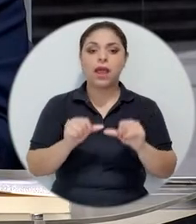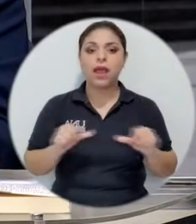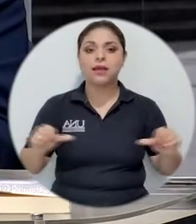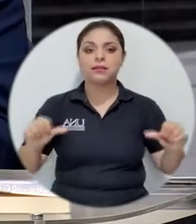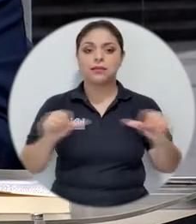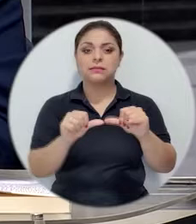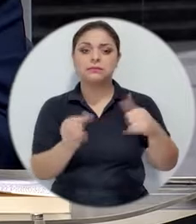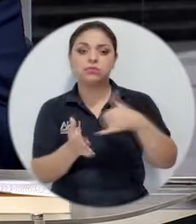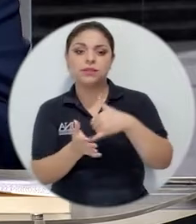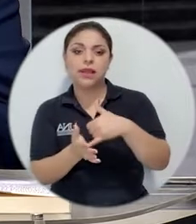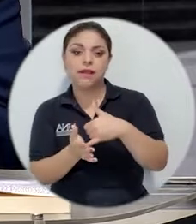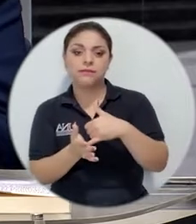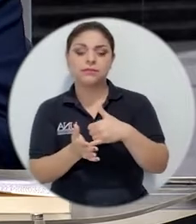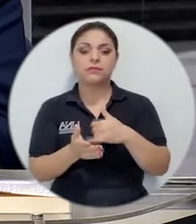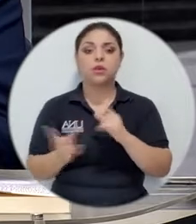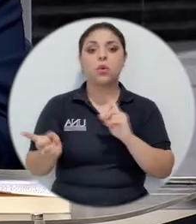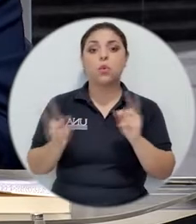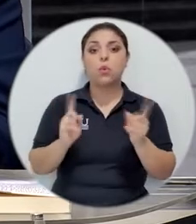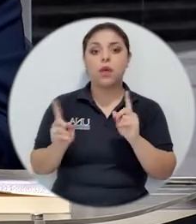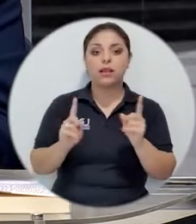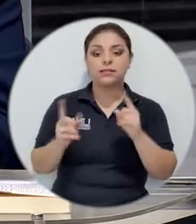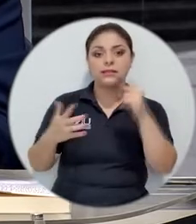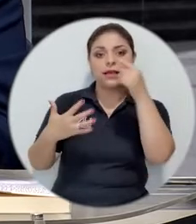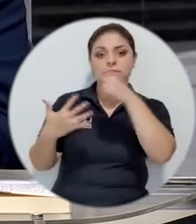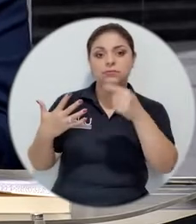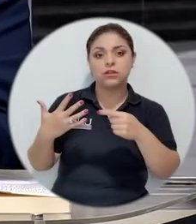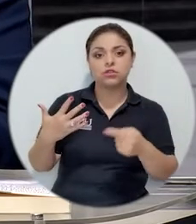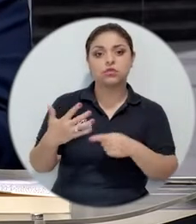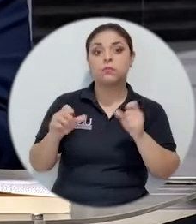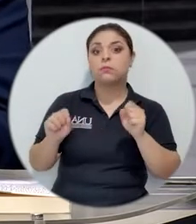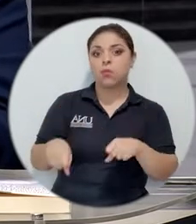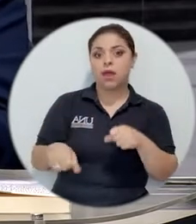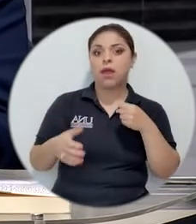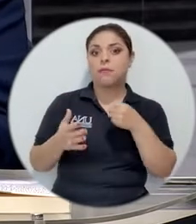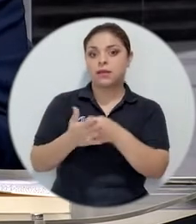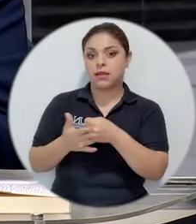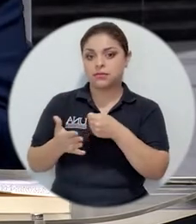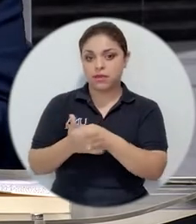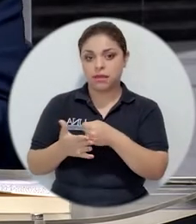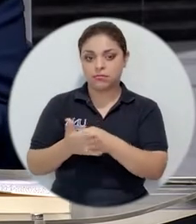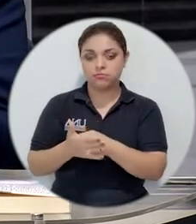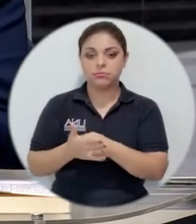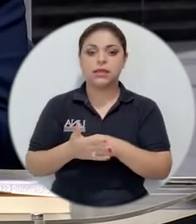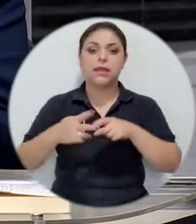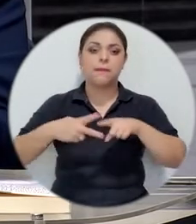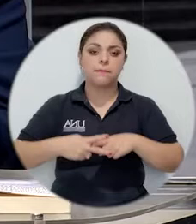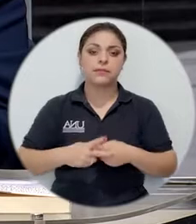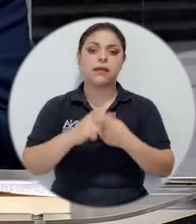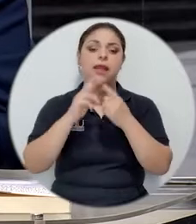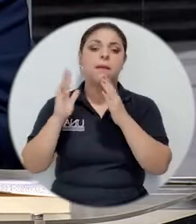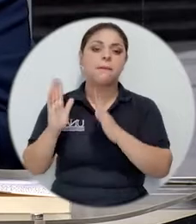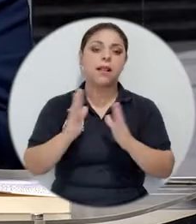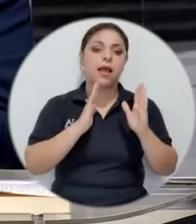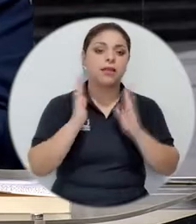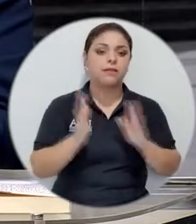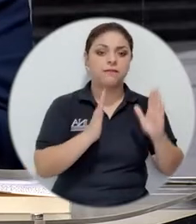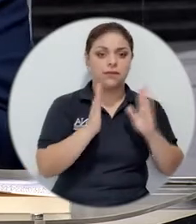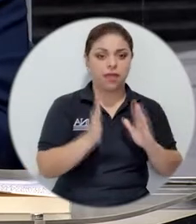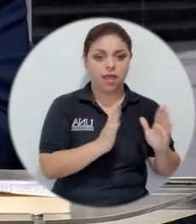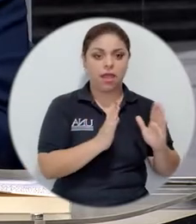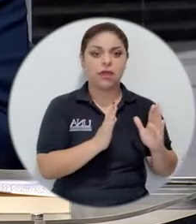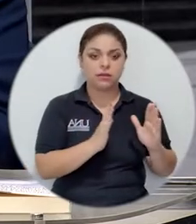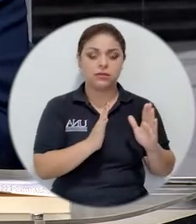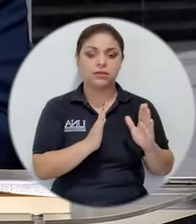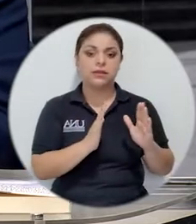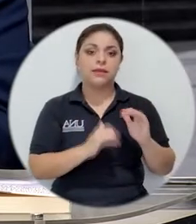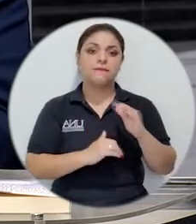son sus áreas de vulnerabilidad, cuáles son los aspectos que le pueden ocasionar una amenaza y empezar a